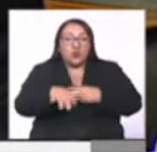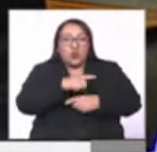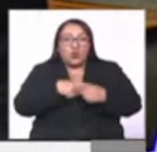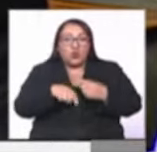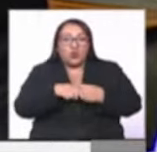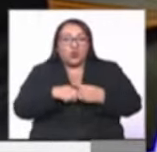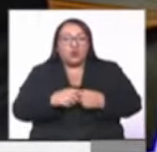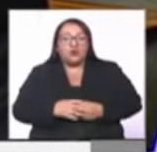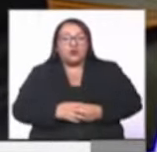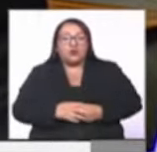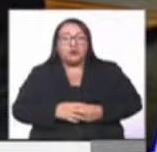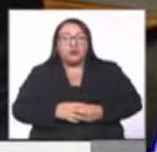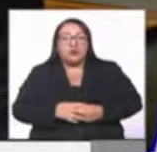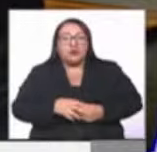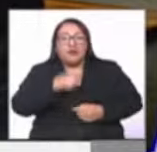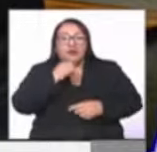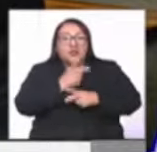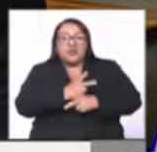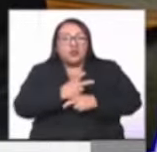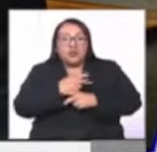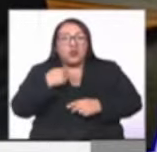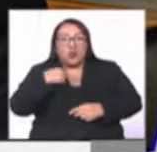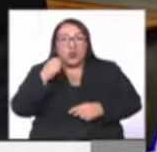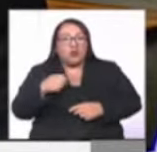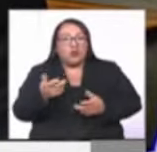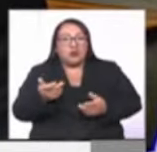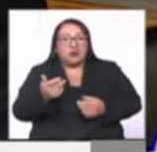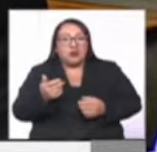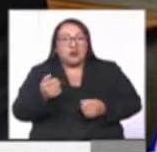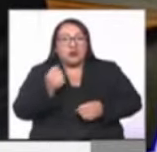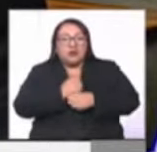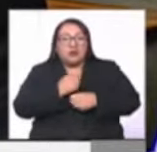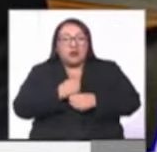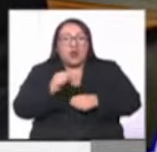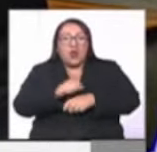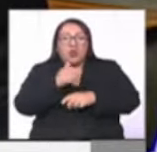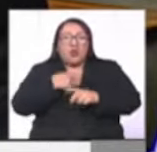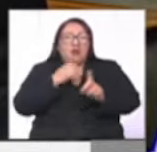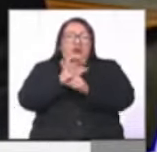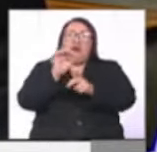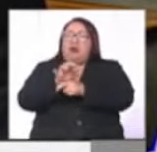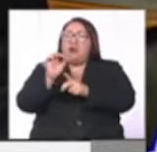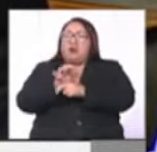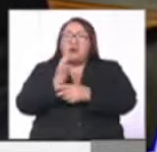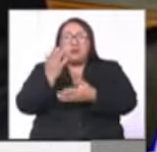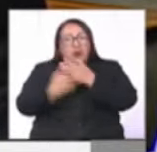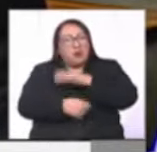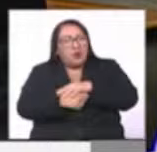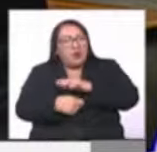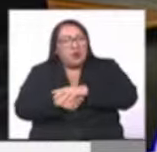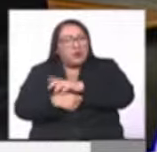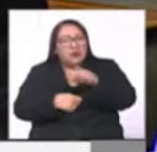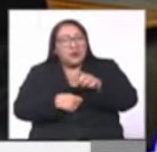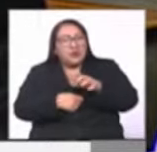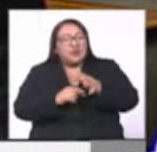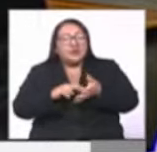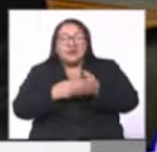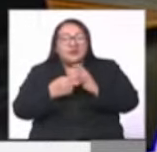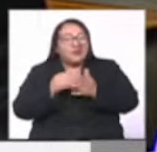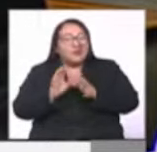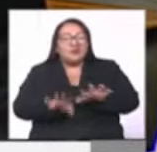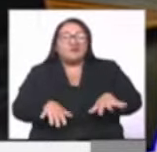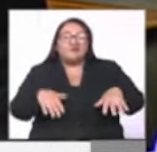interrelacionado la ausencia de seguridad jurídica el Imperio del autoritarismo y de la corrupción solo alejan la inversión